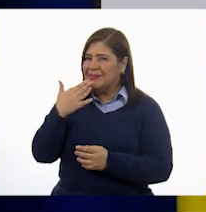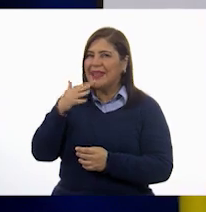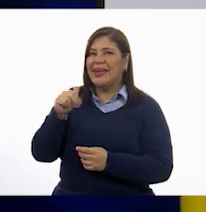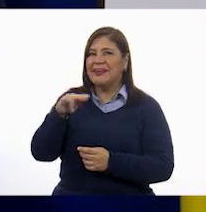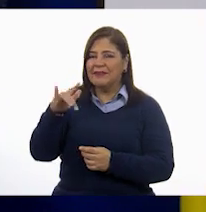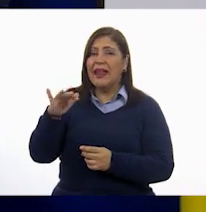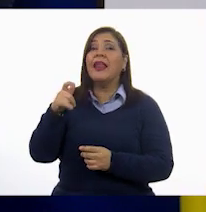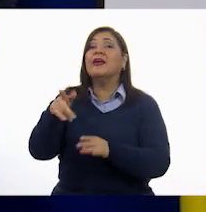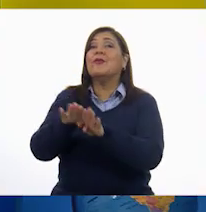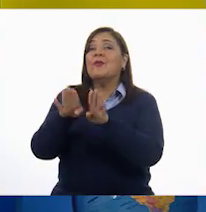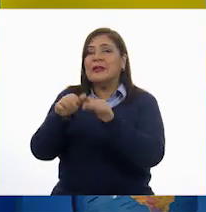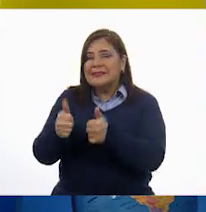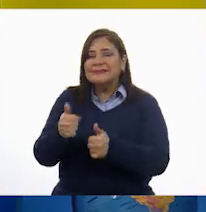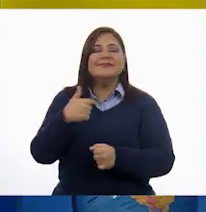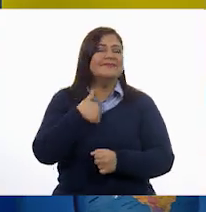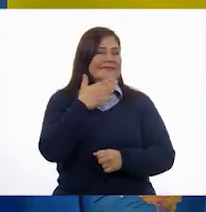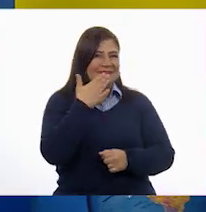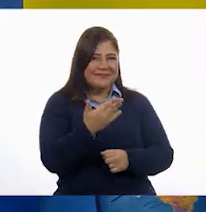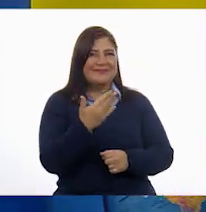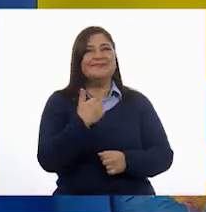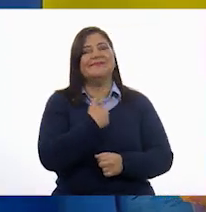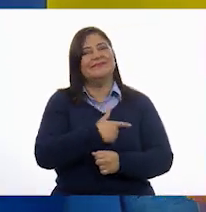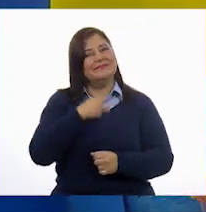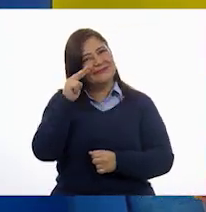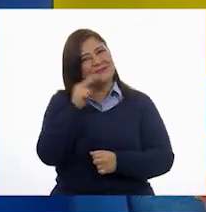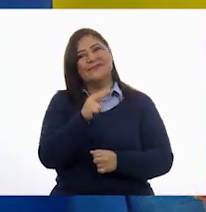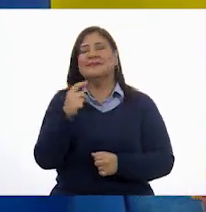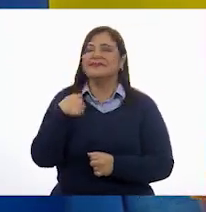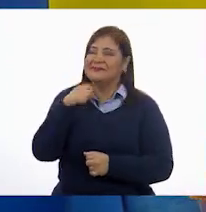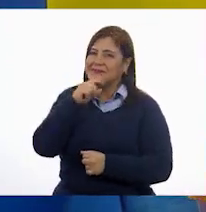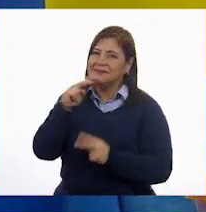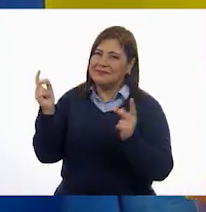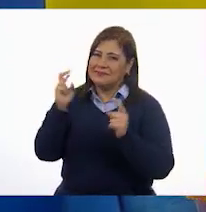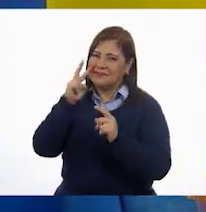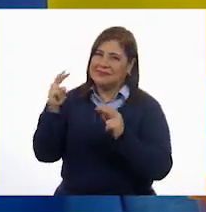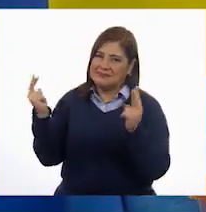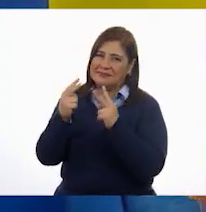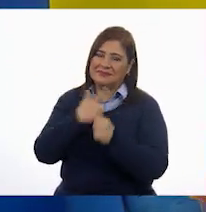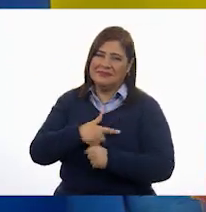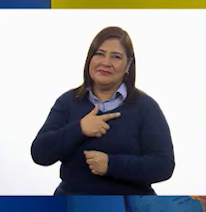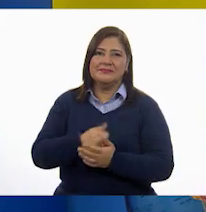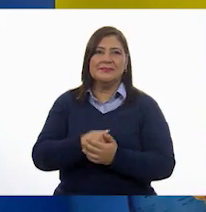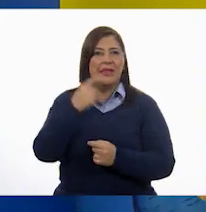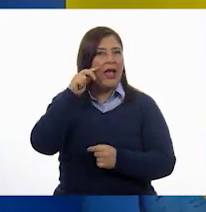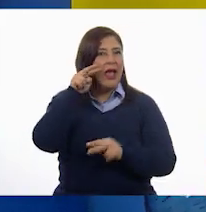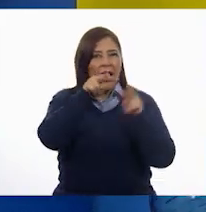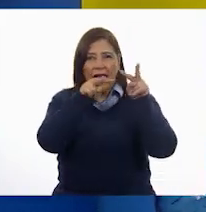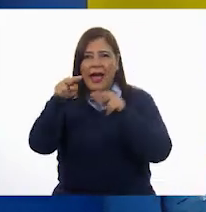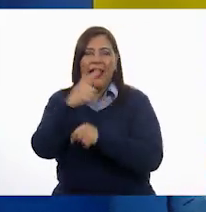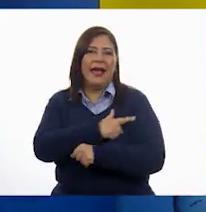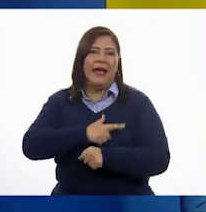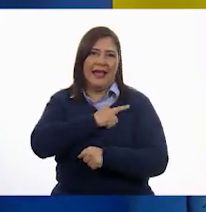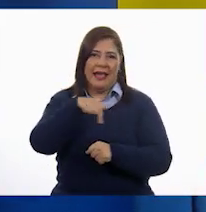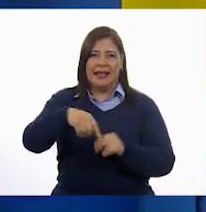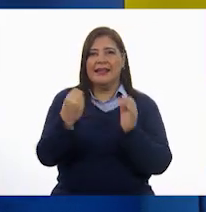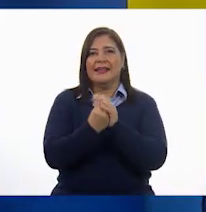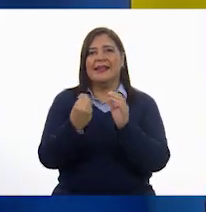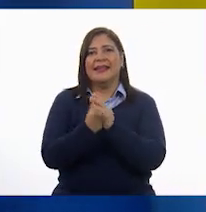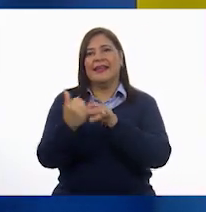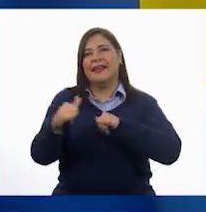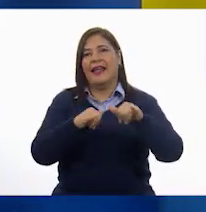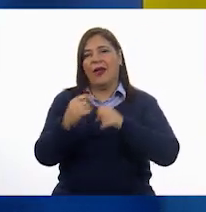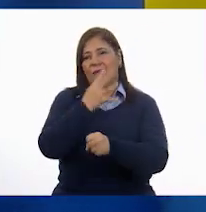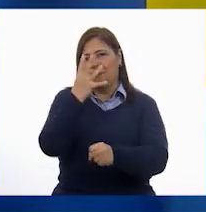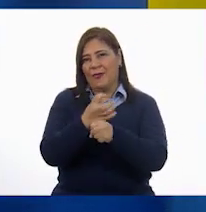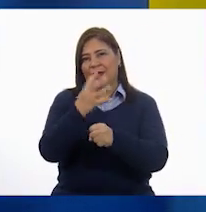¿Y tú qué tal? ¿Cómo estás? Muy bien, con gusto de verlo. Yo también, me da mucho gusto verte. Y hablando de gustos, tenemos el gusto de estar con ustedes en esta clase de geografía de